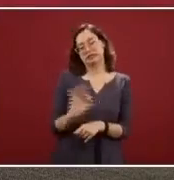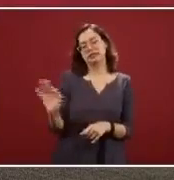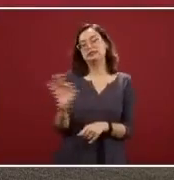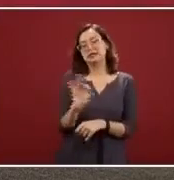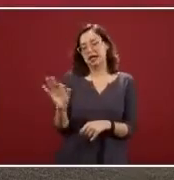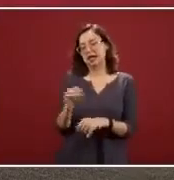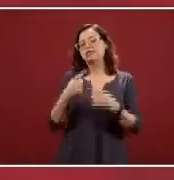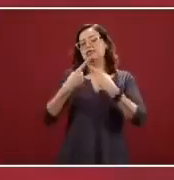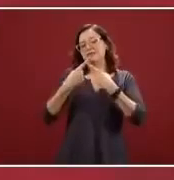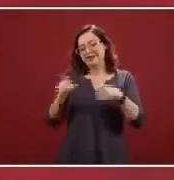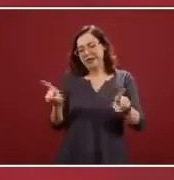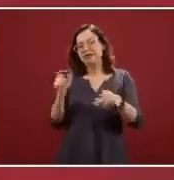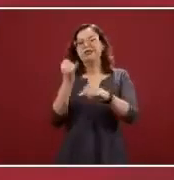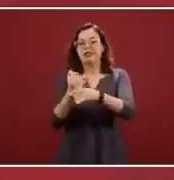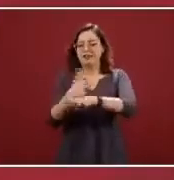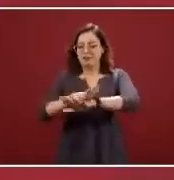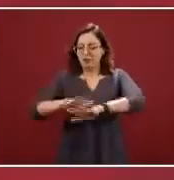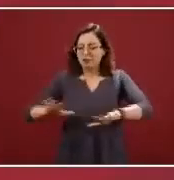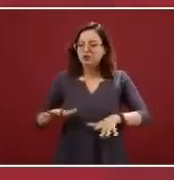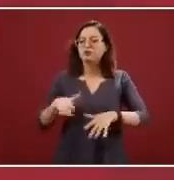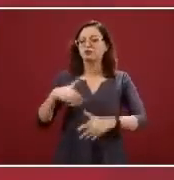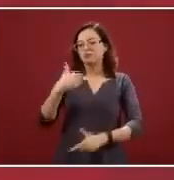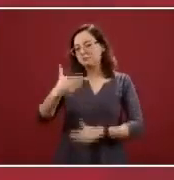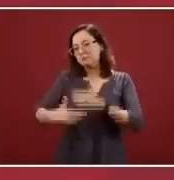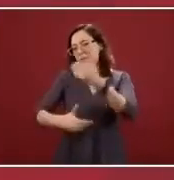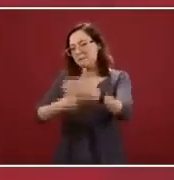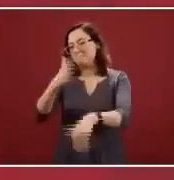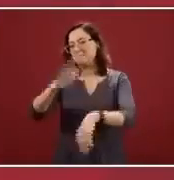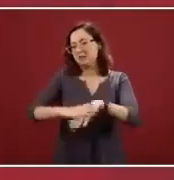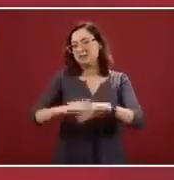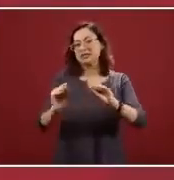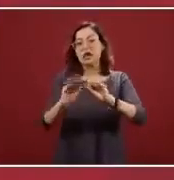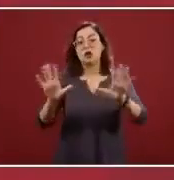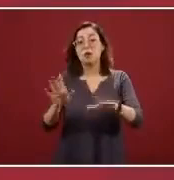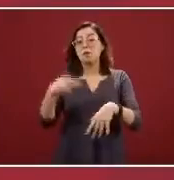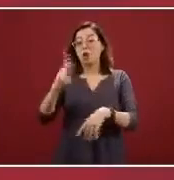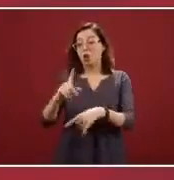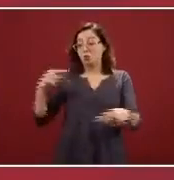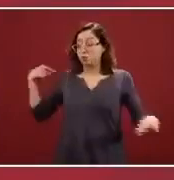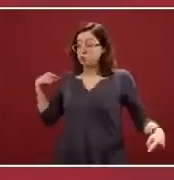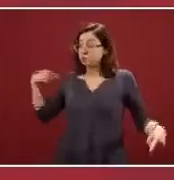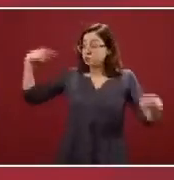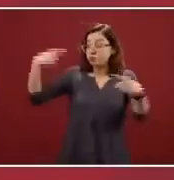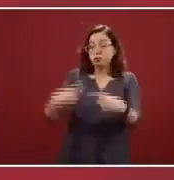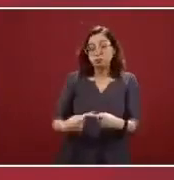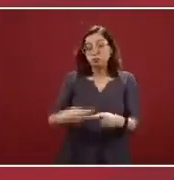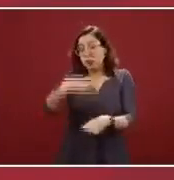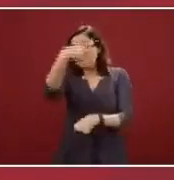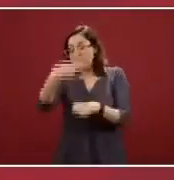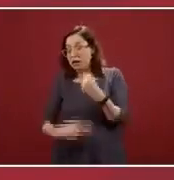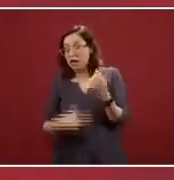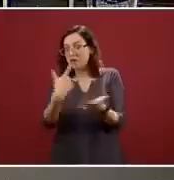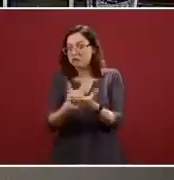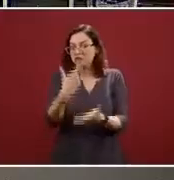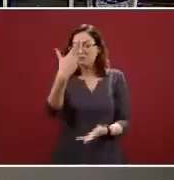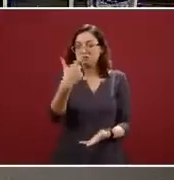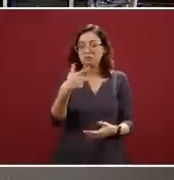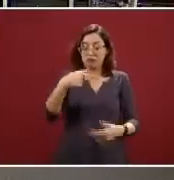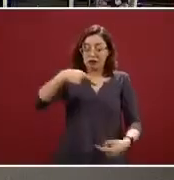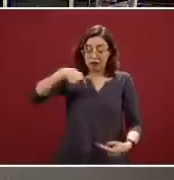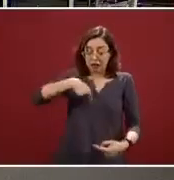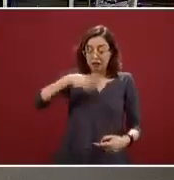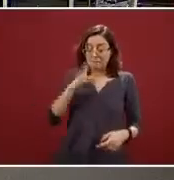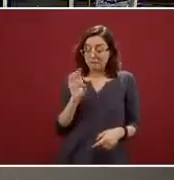tener mayor información para en su momento ser más específicos. Pero eso es lo que hasta el momento se ha reportado en esa parte, ¿no?